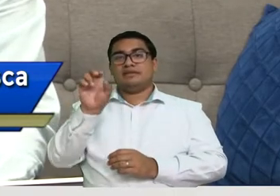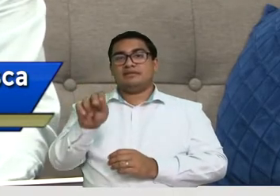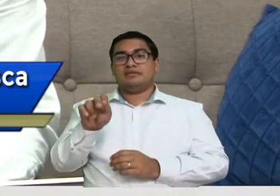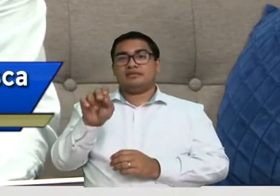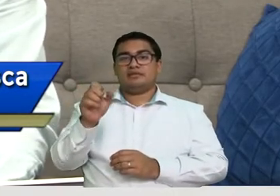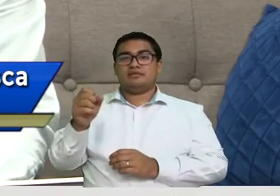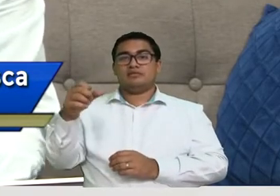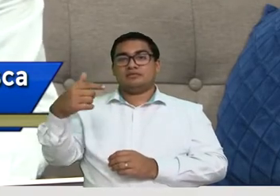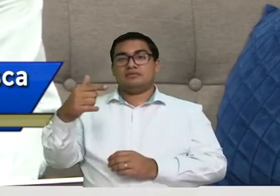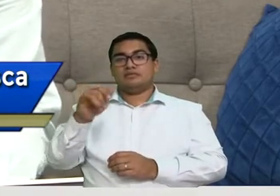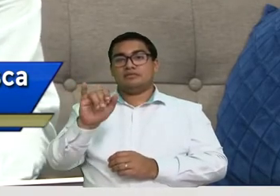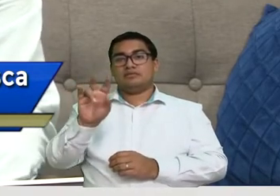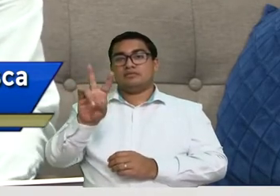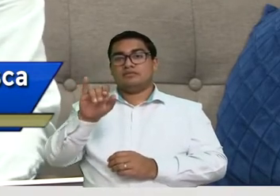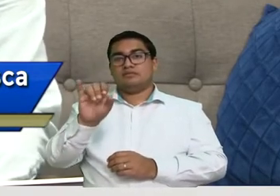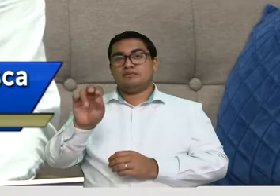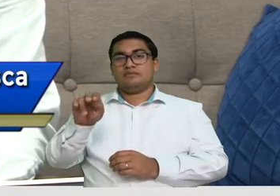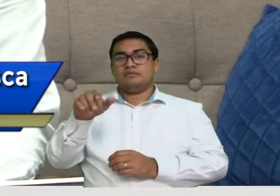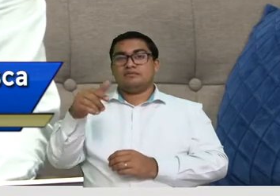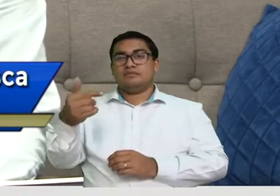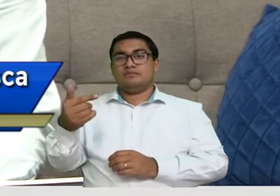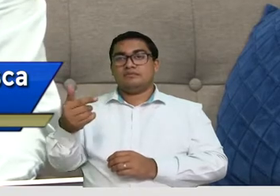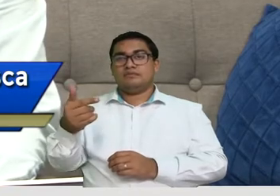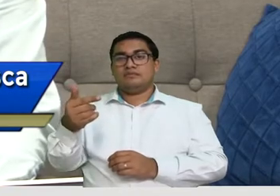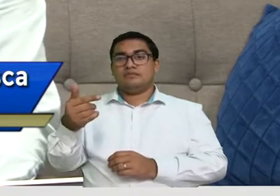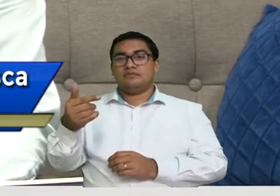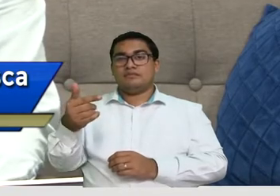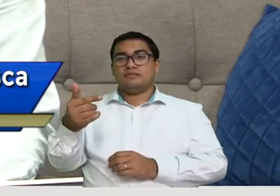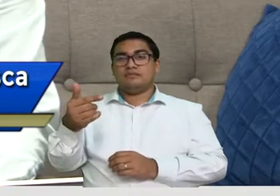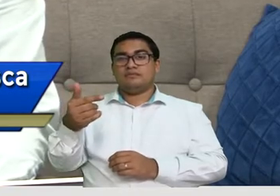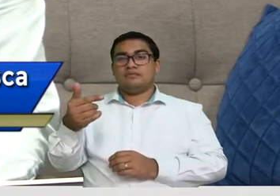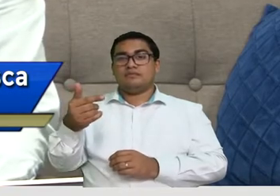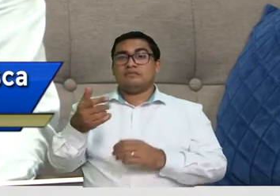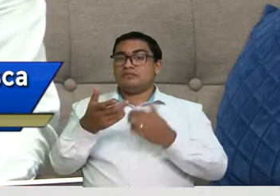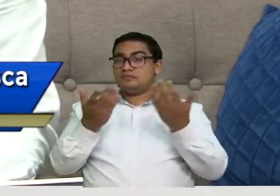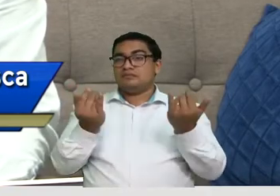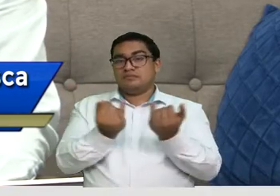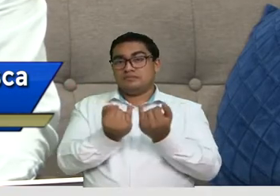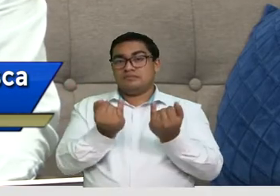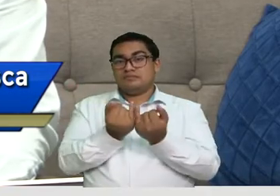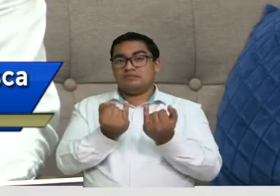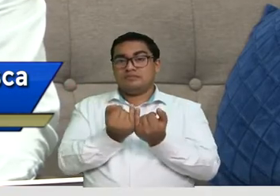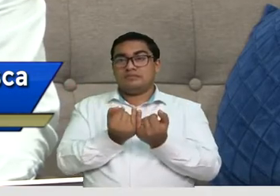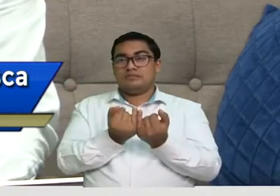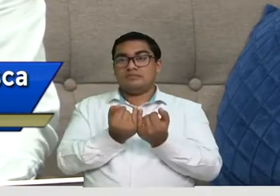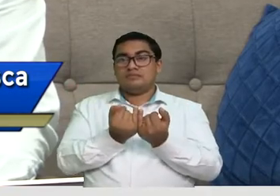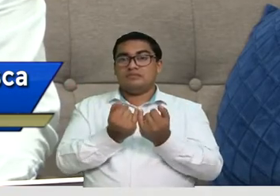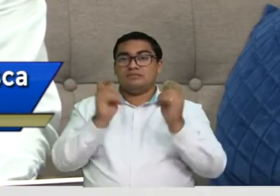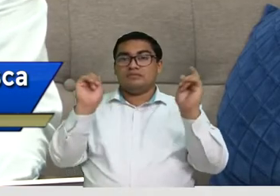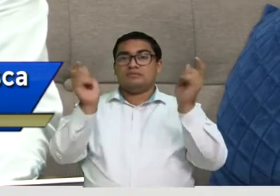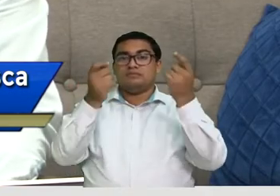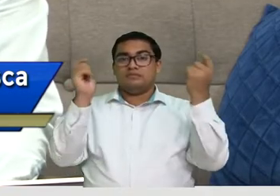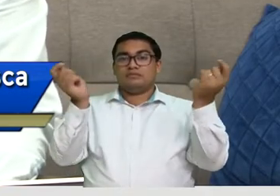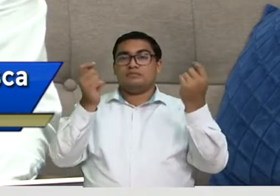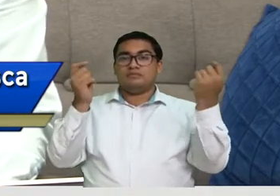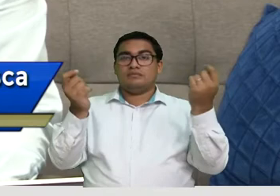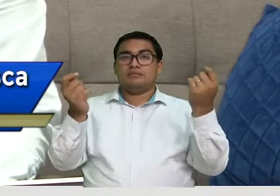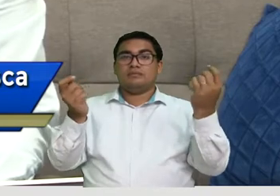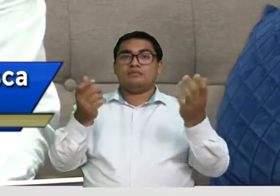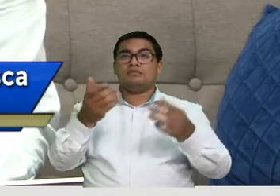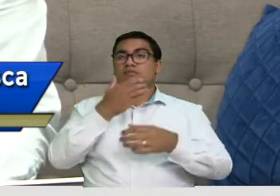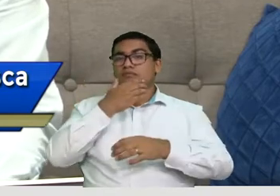y el Thanksgiving, y entonces también está la fiesta de Navidad y Año